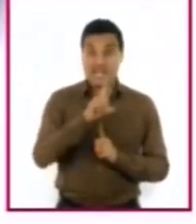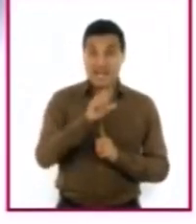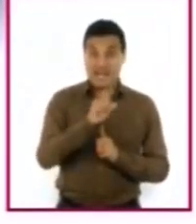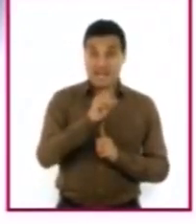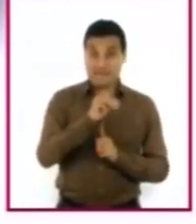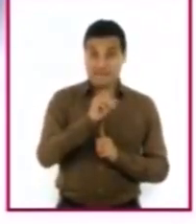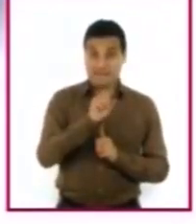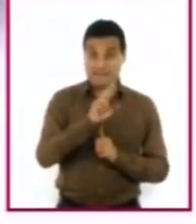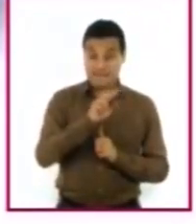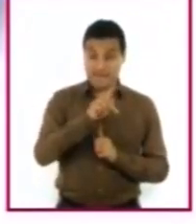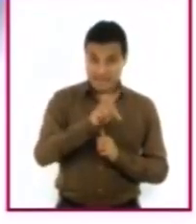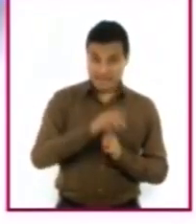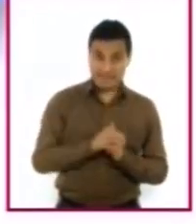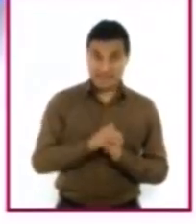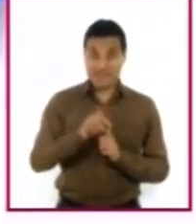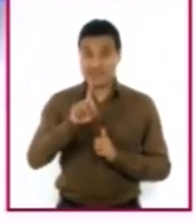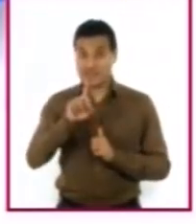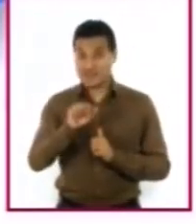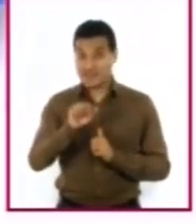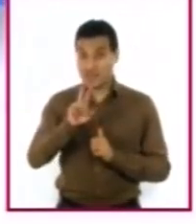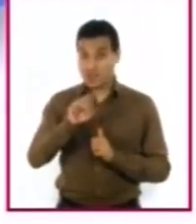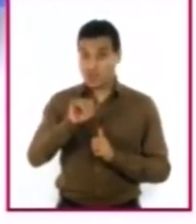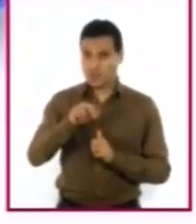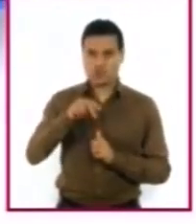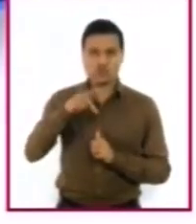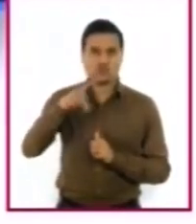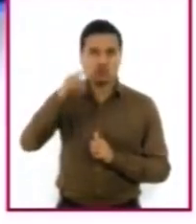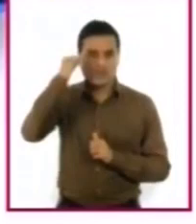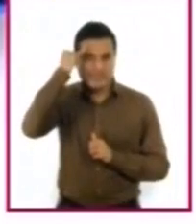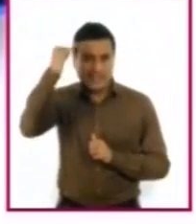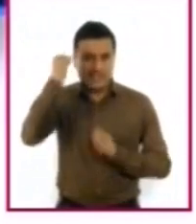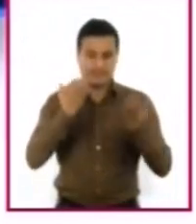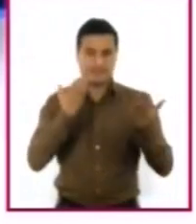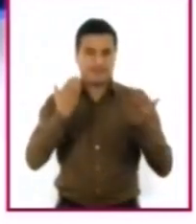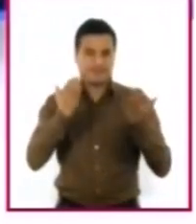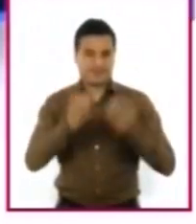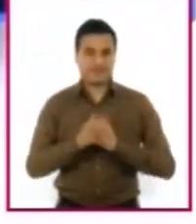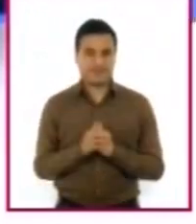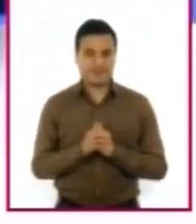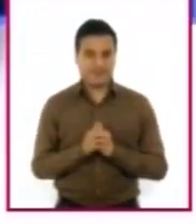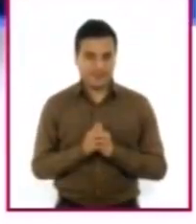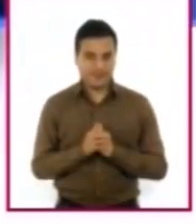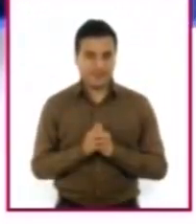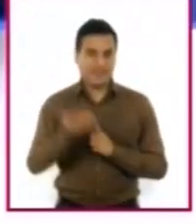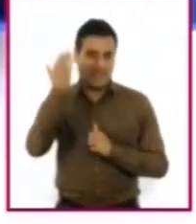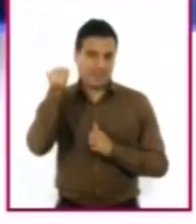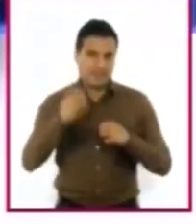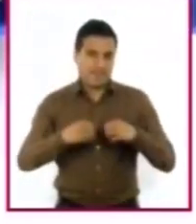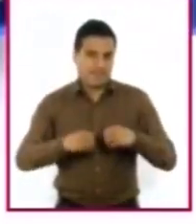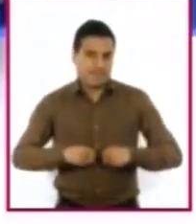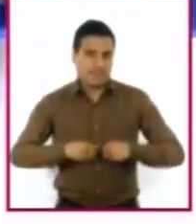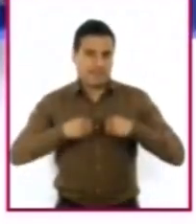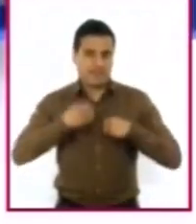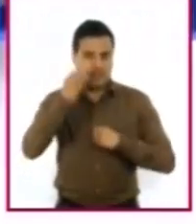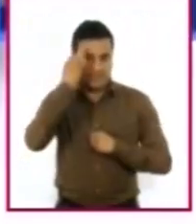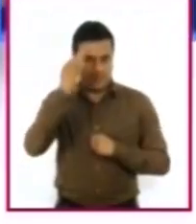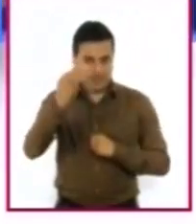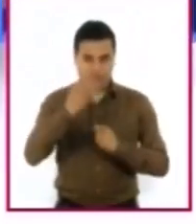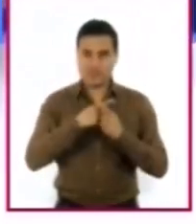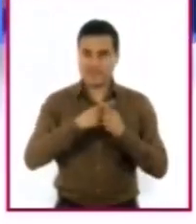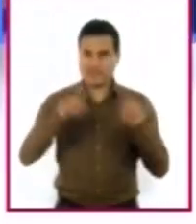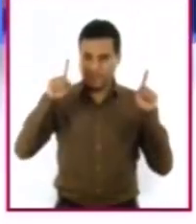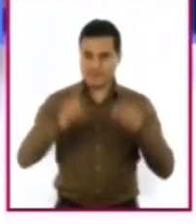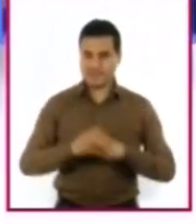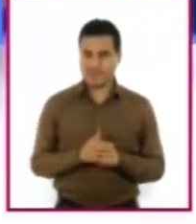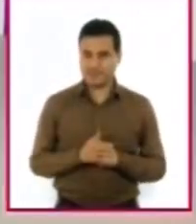en torno a la evolución, dos naturalistas que vivieron épocas diferentes. Para ello, cada uno de nosotros representará uno de